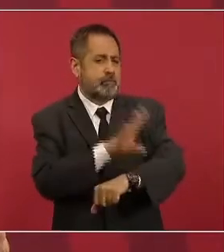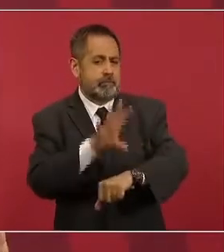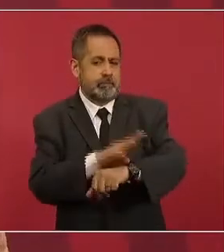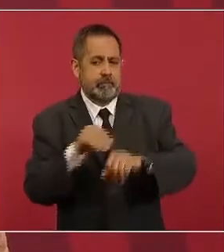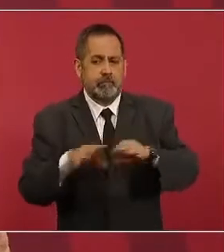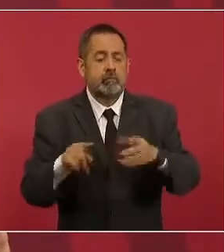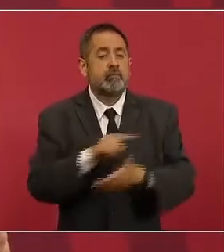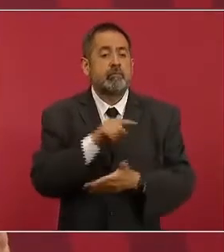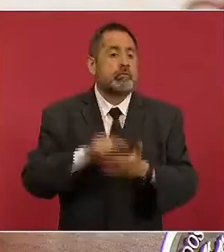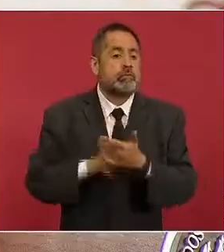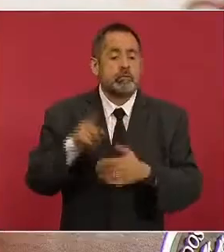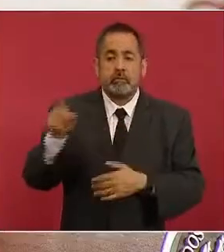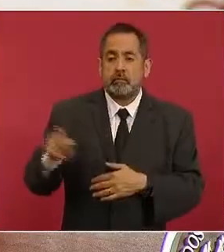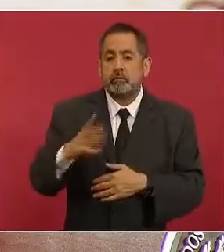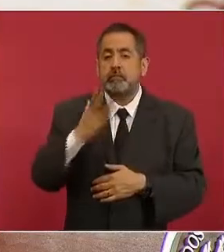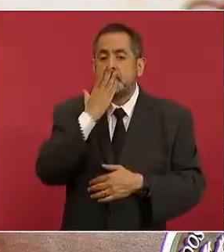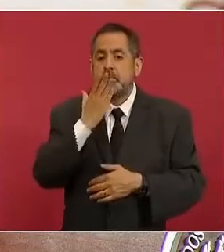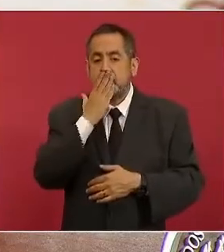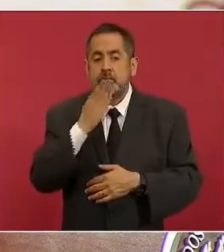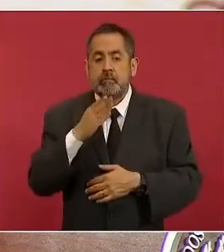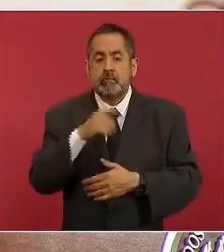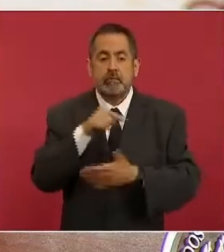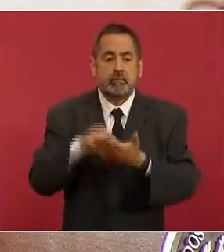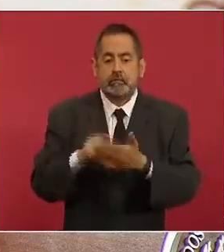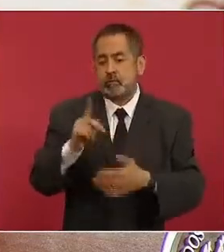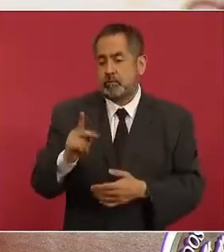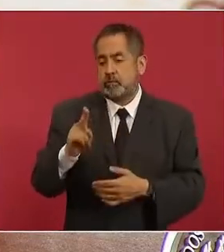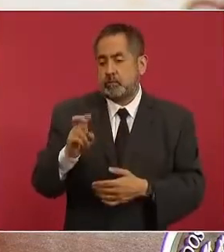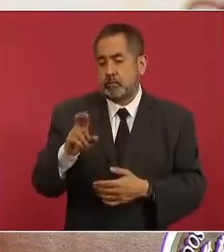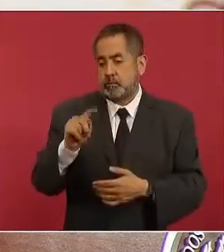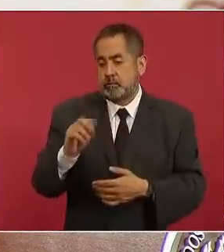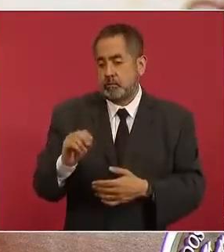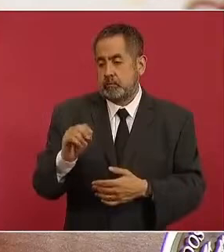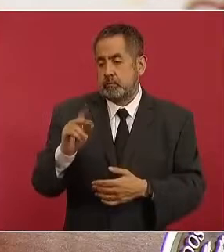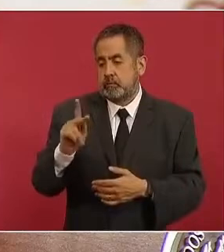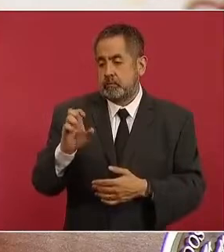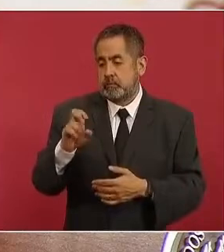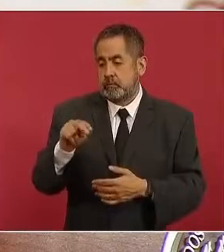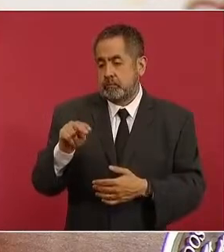en Puerto Peñasco, Sonora. Entonces, todo esto